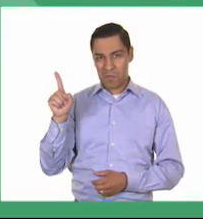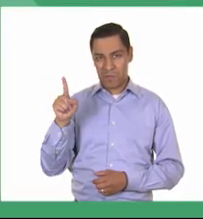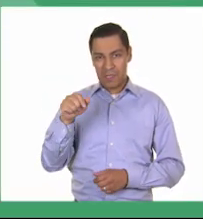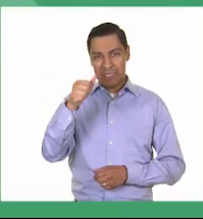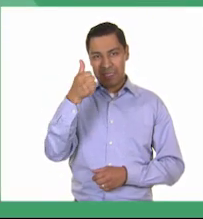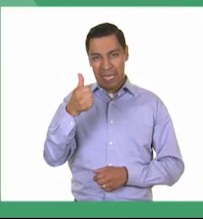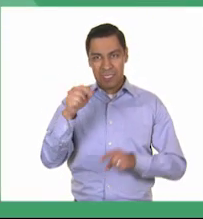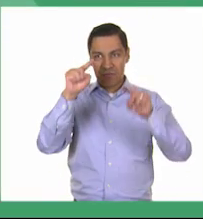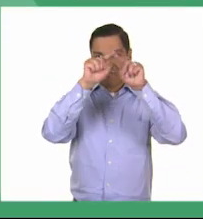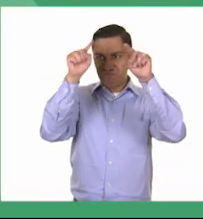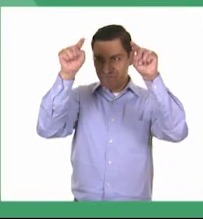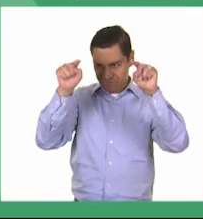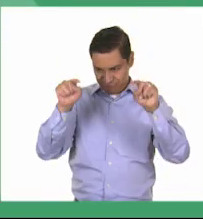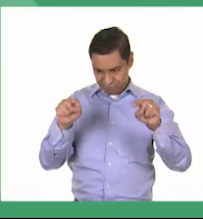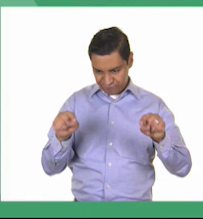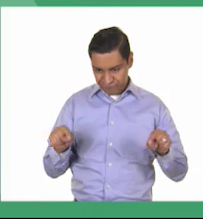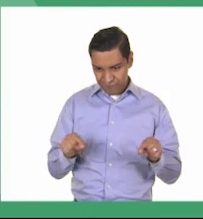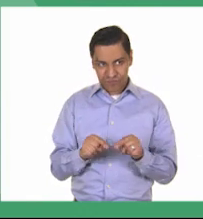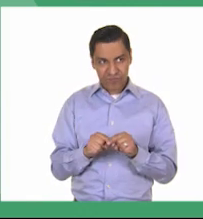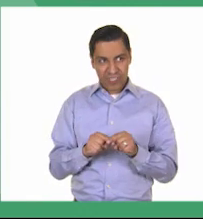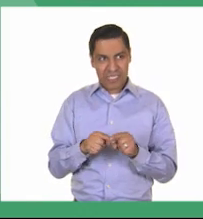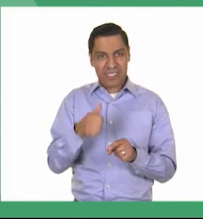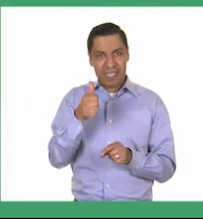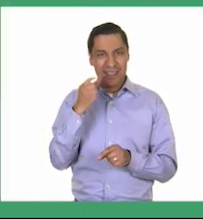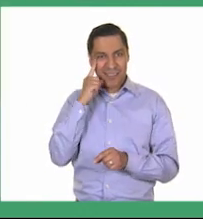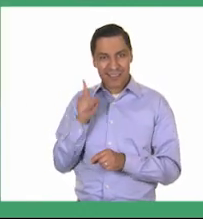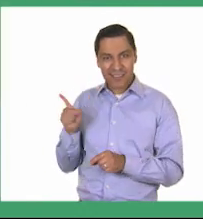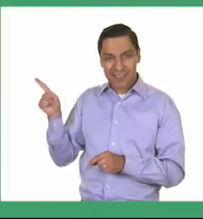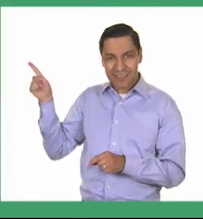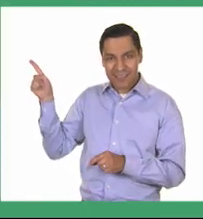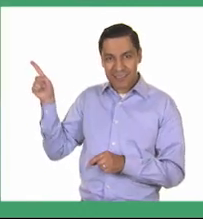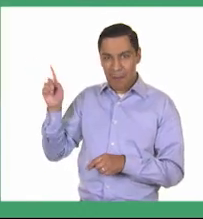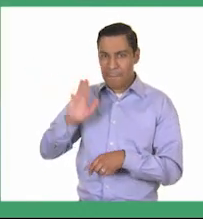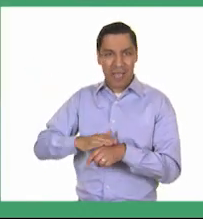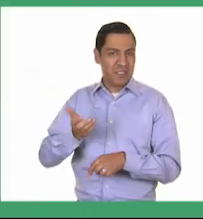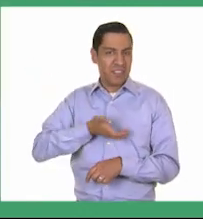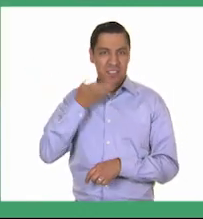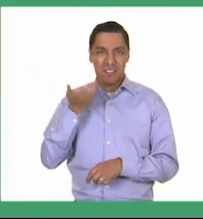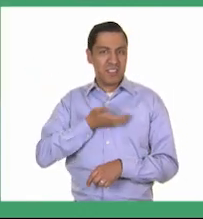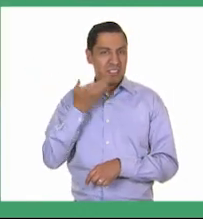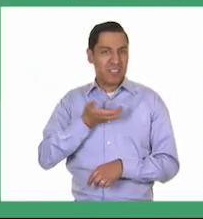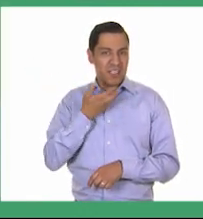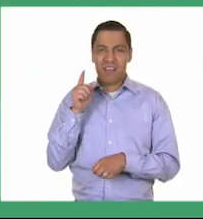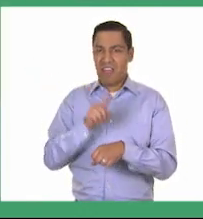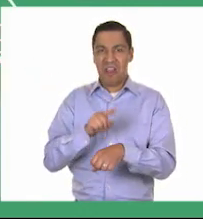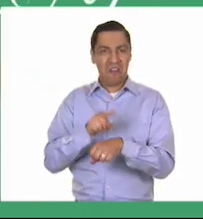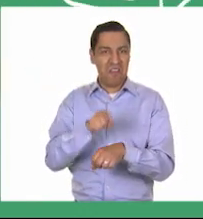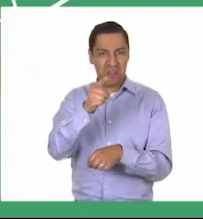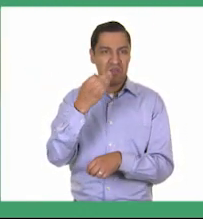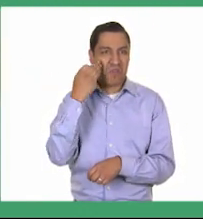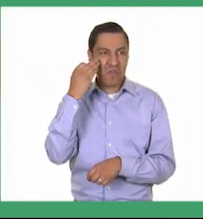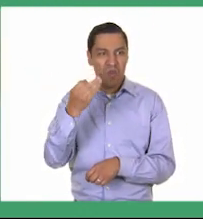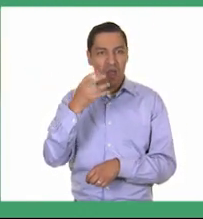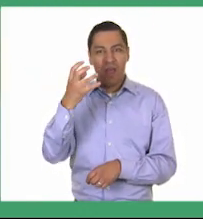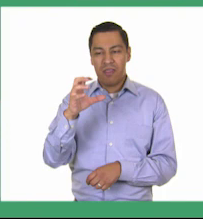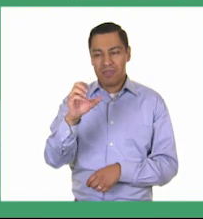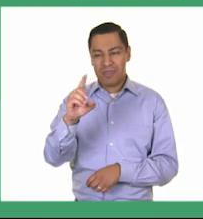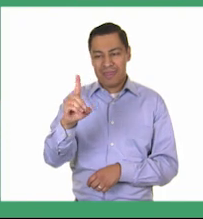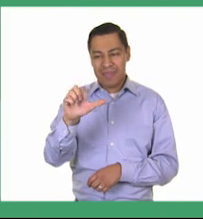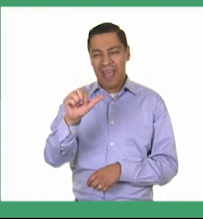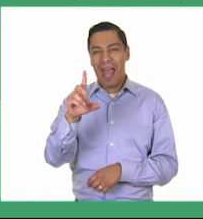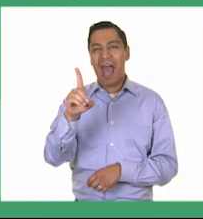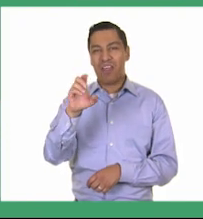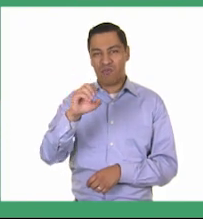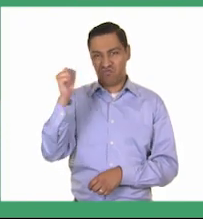6 cuadrados iguales dispuestos en forma paralela. El hexaedro más común que encontramos en la vida diaria es un dado. Pero si